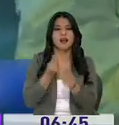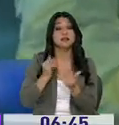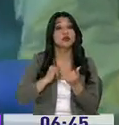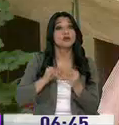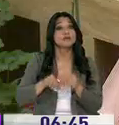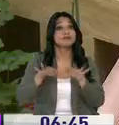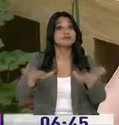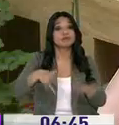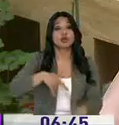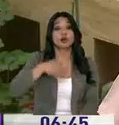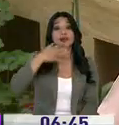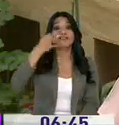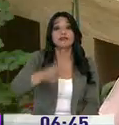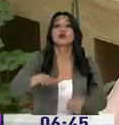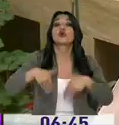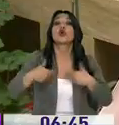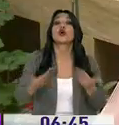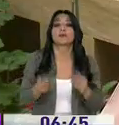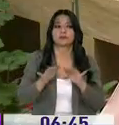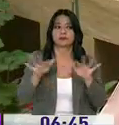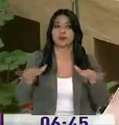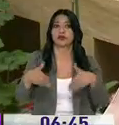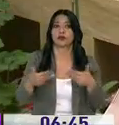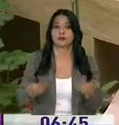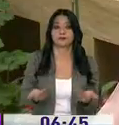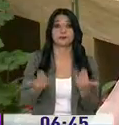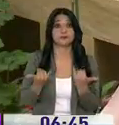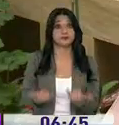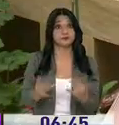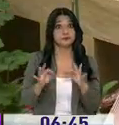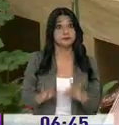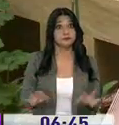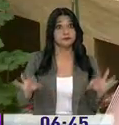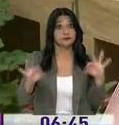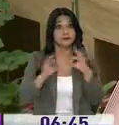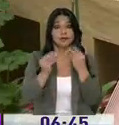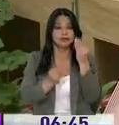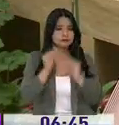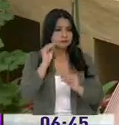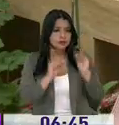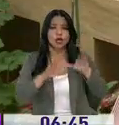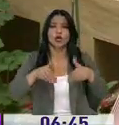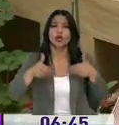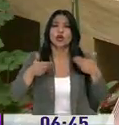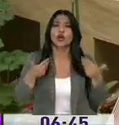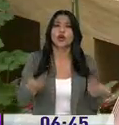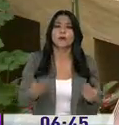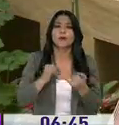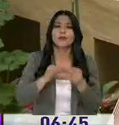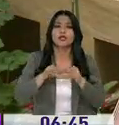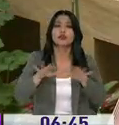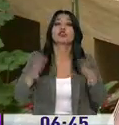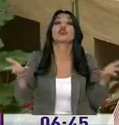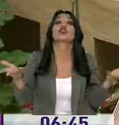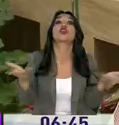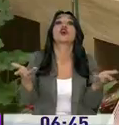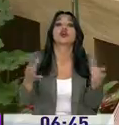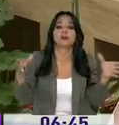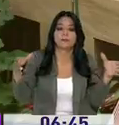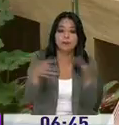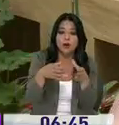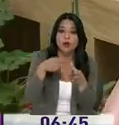coronavirus. Lo más importante en este momento es observar cómo se distribuye, dónde está ocurriendo